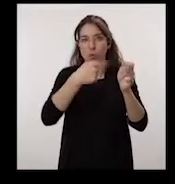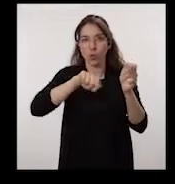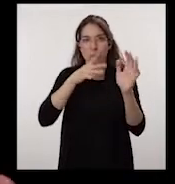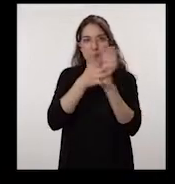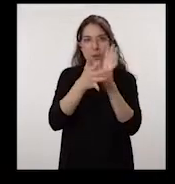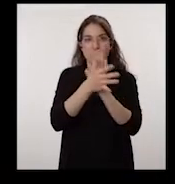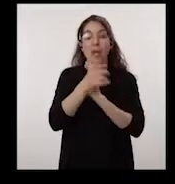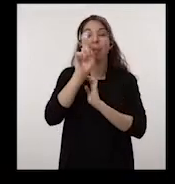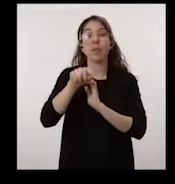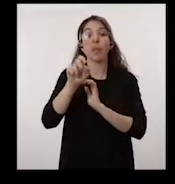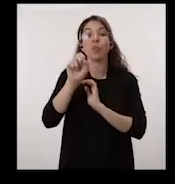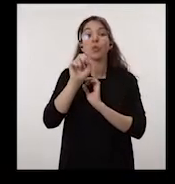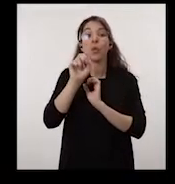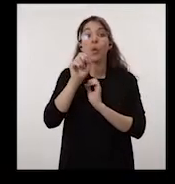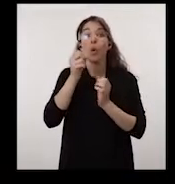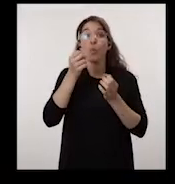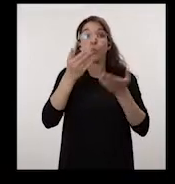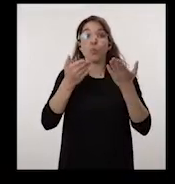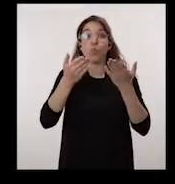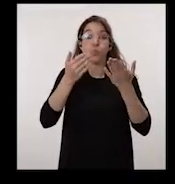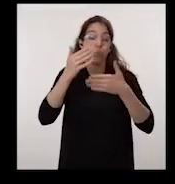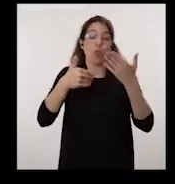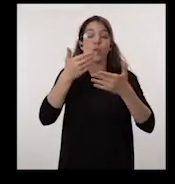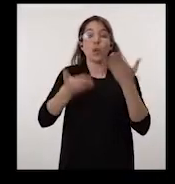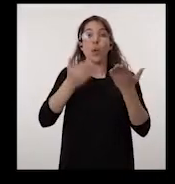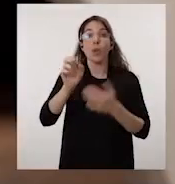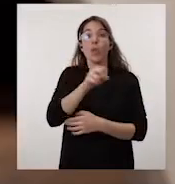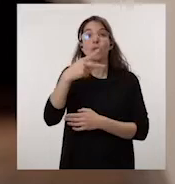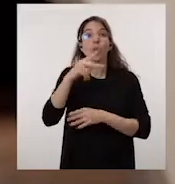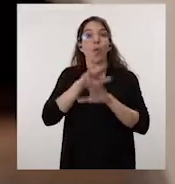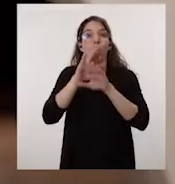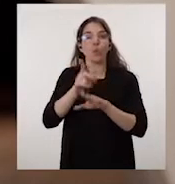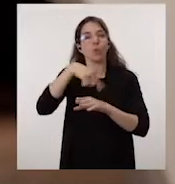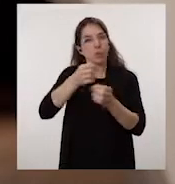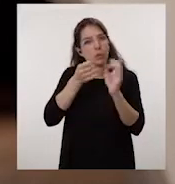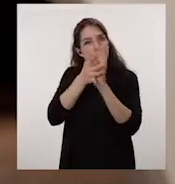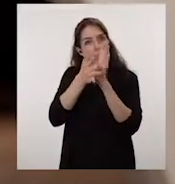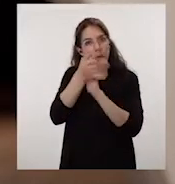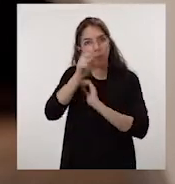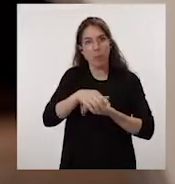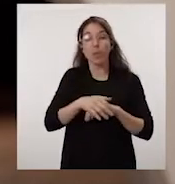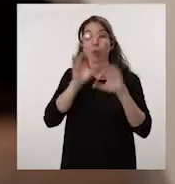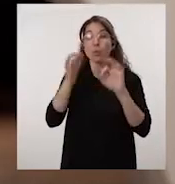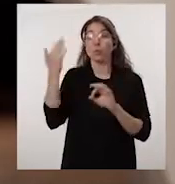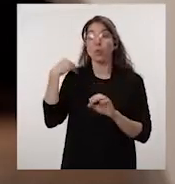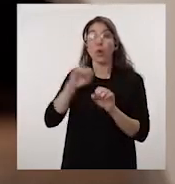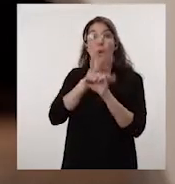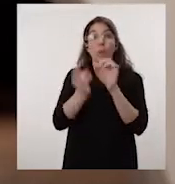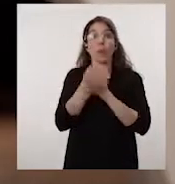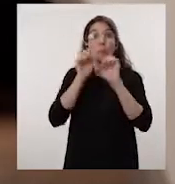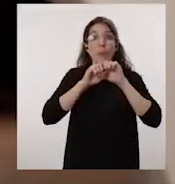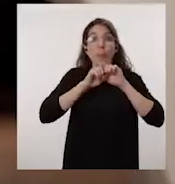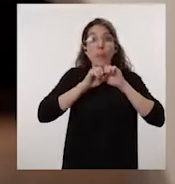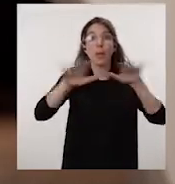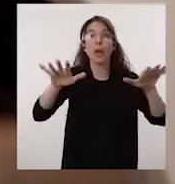resolución final del proceso de evaluación tiene que la cob y diaz inavi rompió nuestras vidas ha habido conceptos que también han irrumpido como